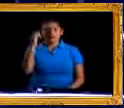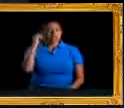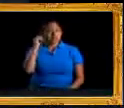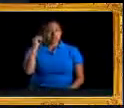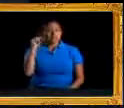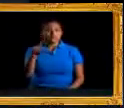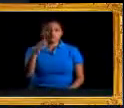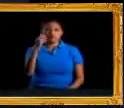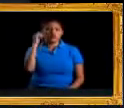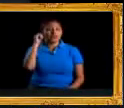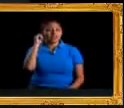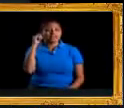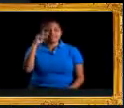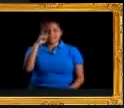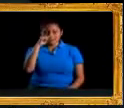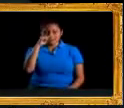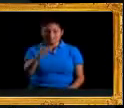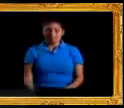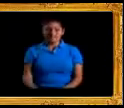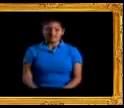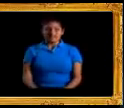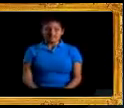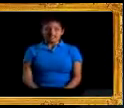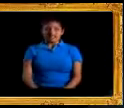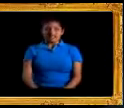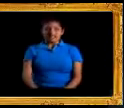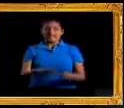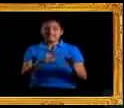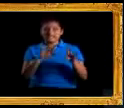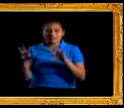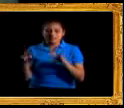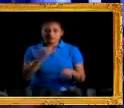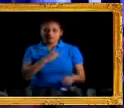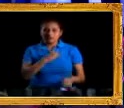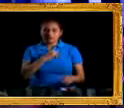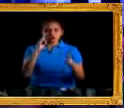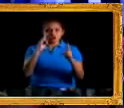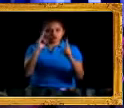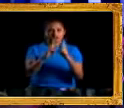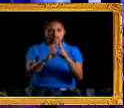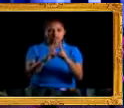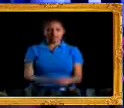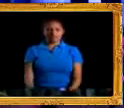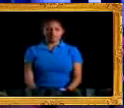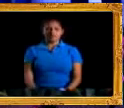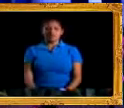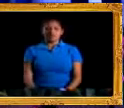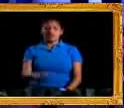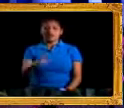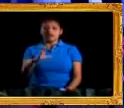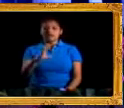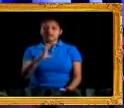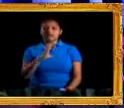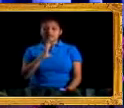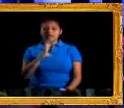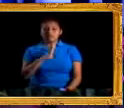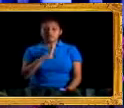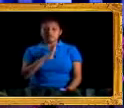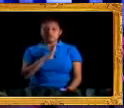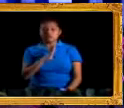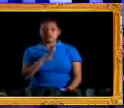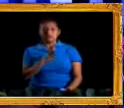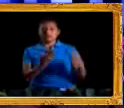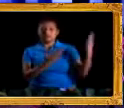Corra a este lugar. Corra hacia acá, hacia el frente. Acá hay hermanos que van a poder atenderle. Al mundo le